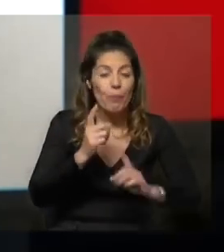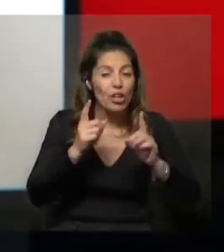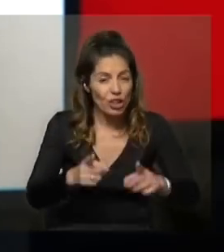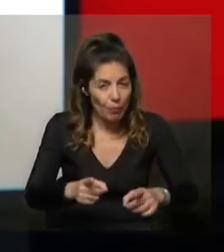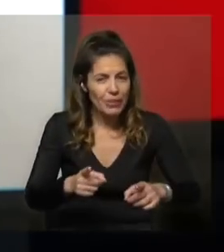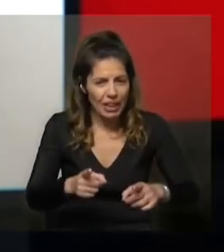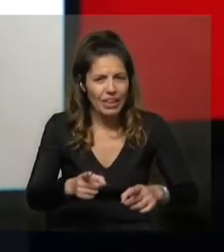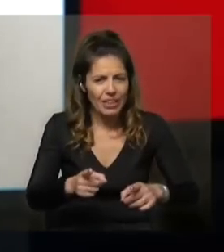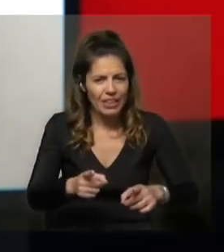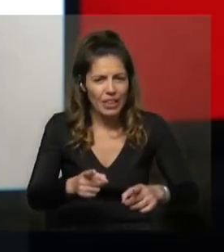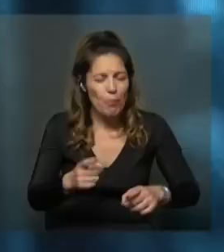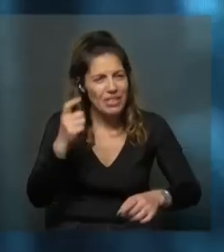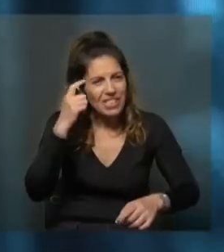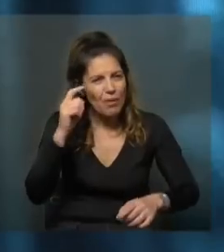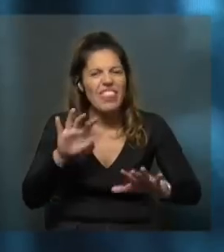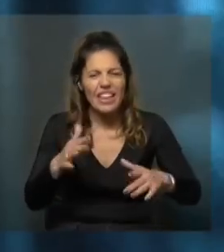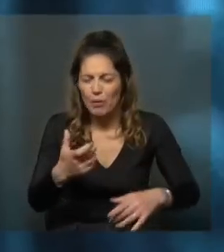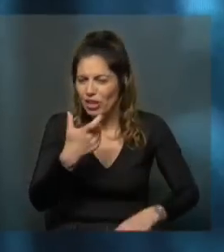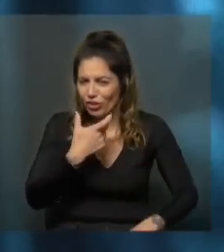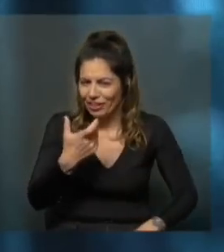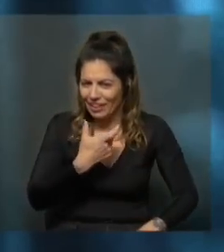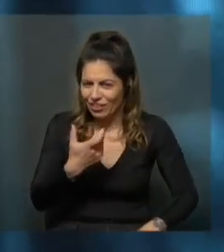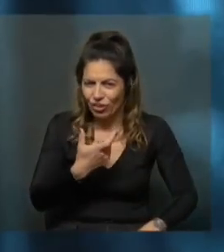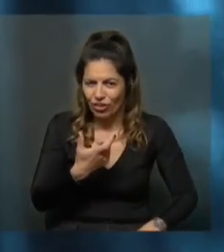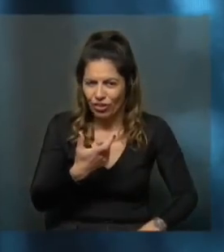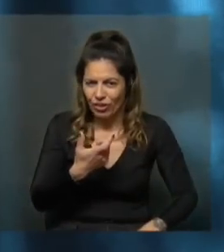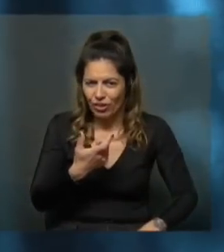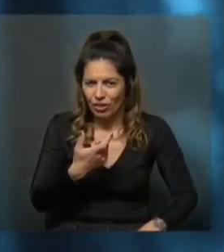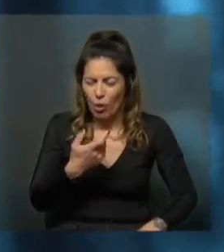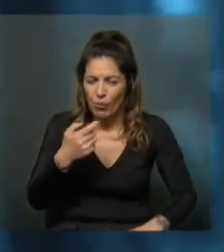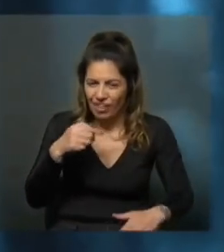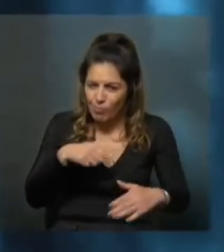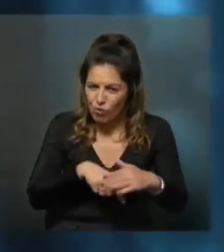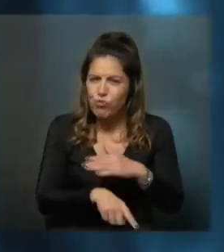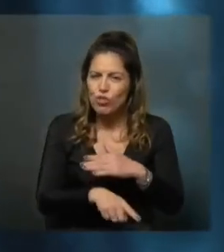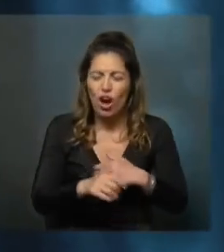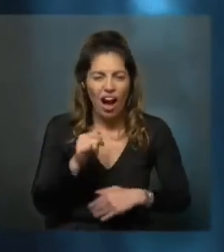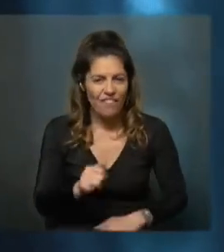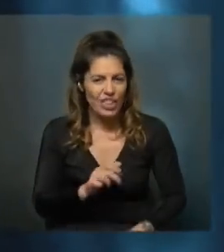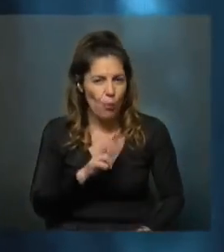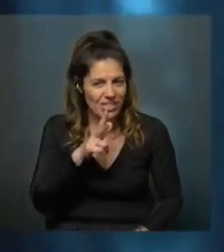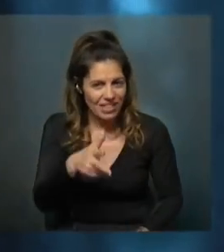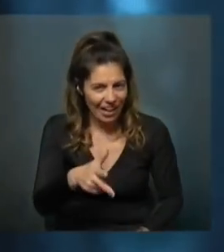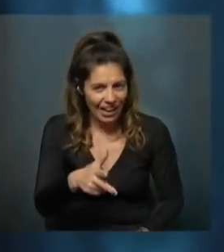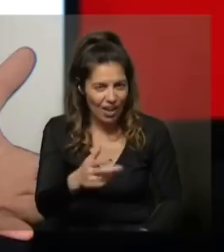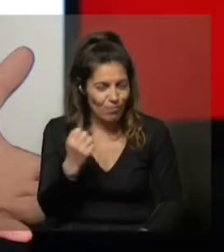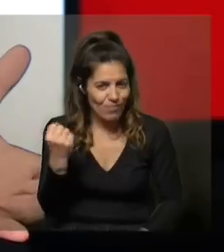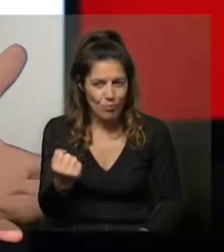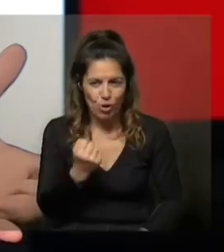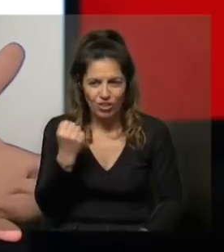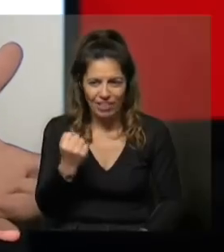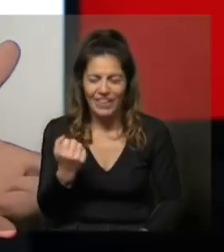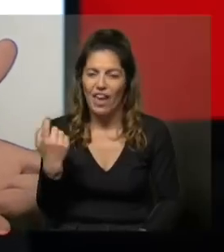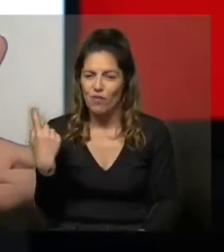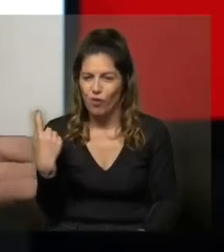de qué me estoy riendo No claro eso subterráneamente había un mensaje que era muy poco fuerte Porque esa es la